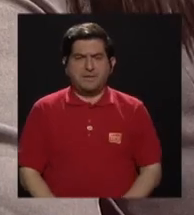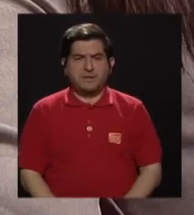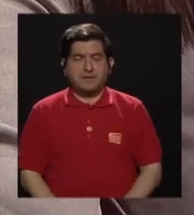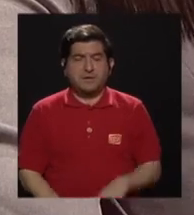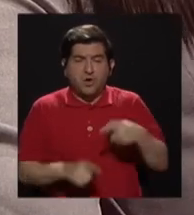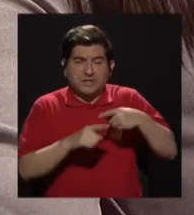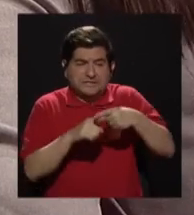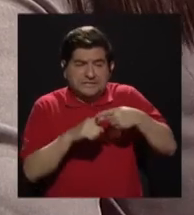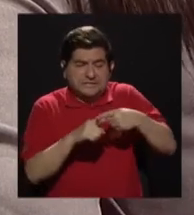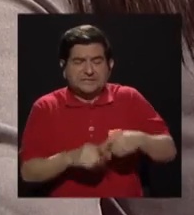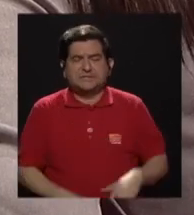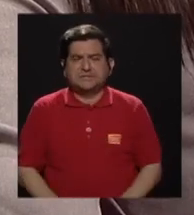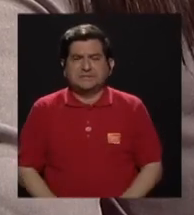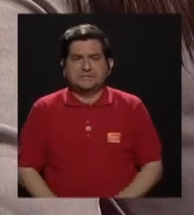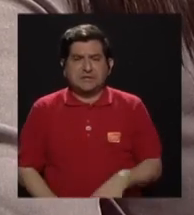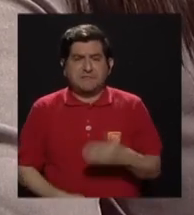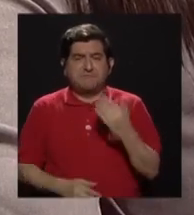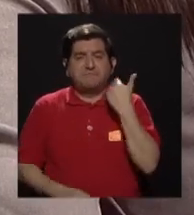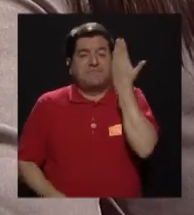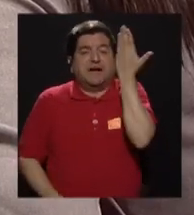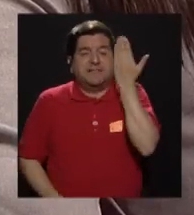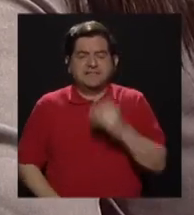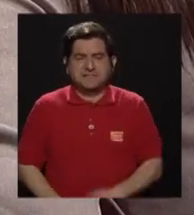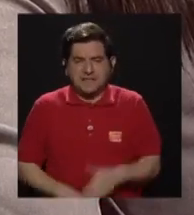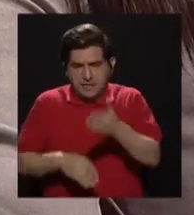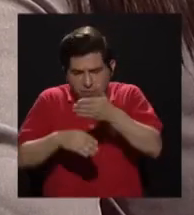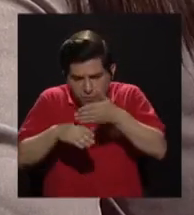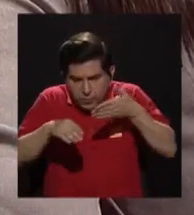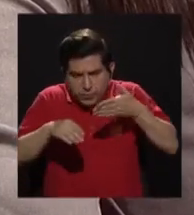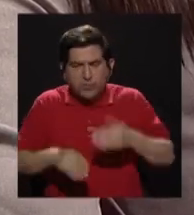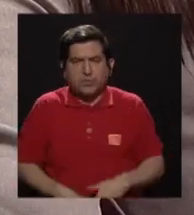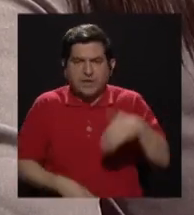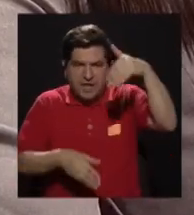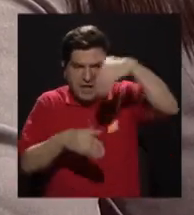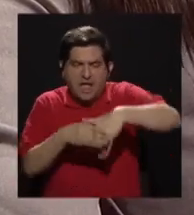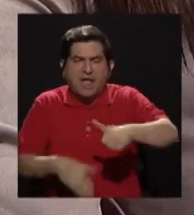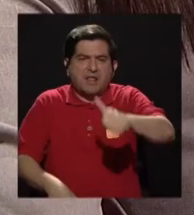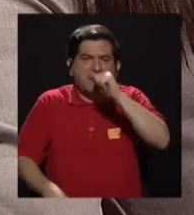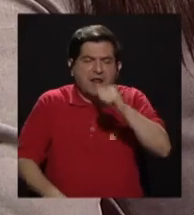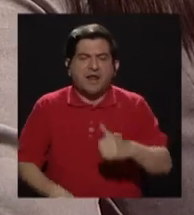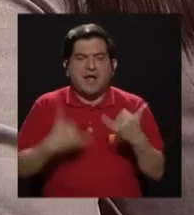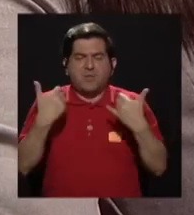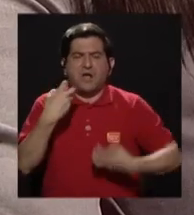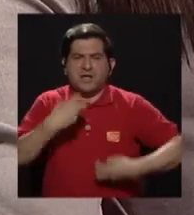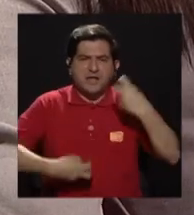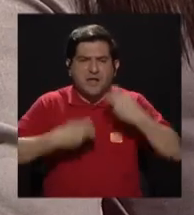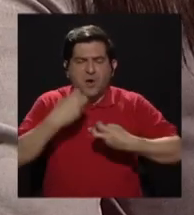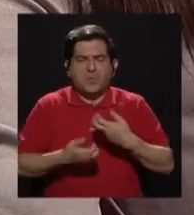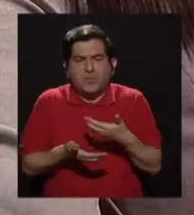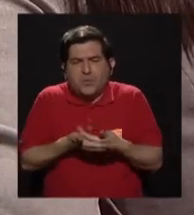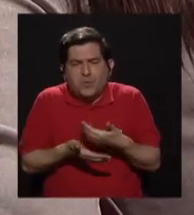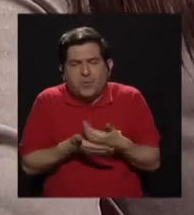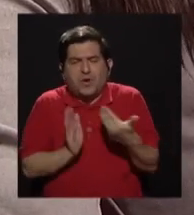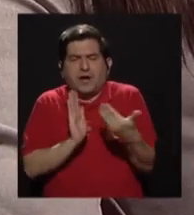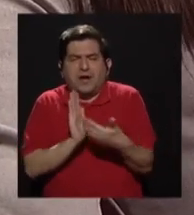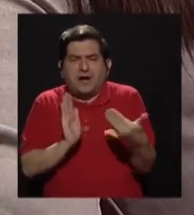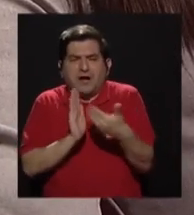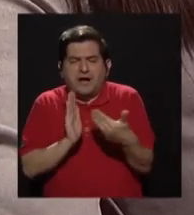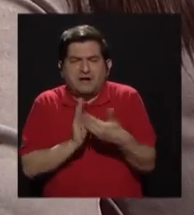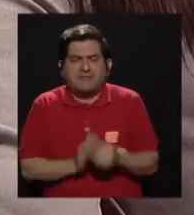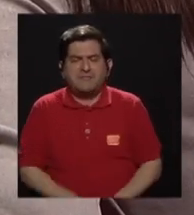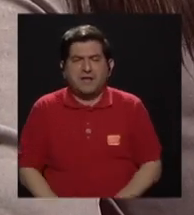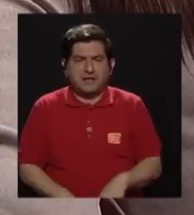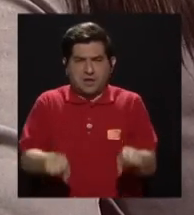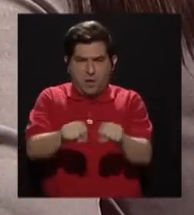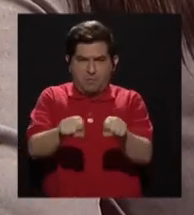se corta el material, el látex, ¿no? Por ahí se introduce el agua, entonces ya hay un problema de humedad que les afecta tanto en las